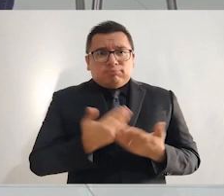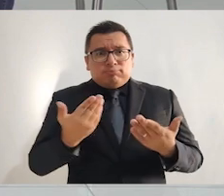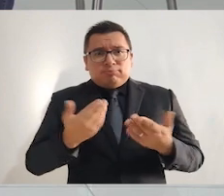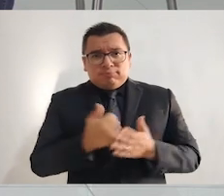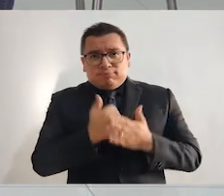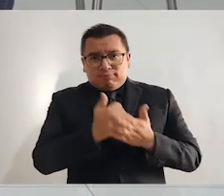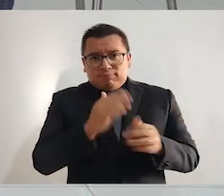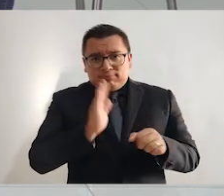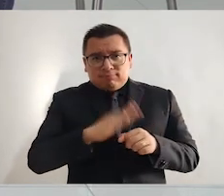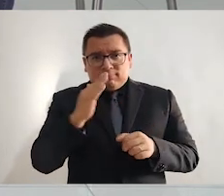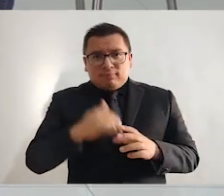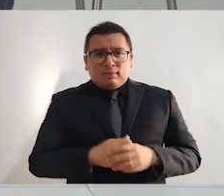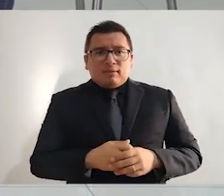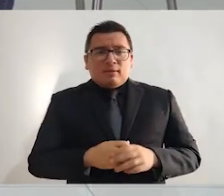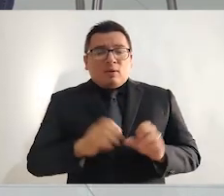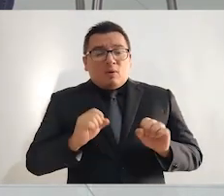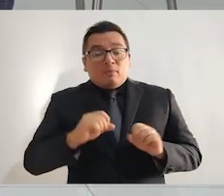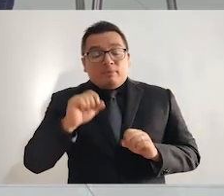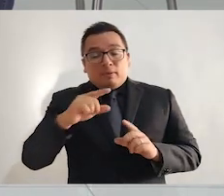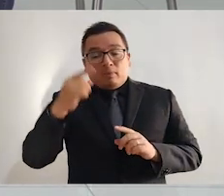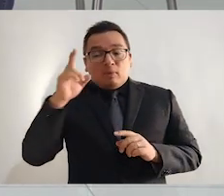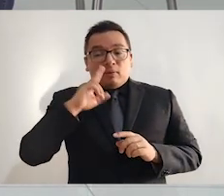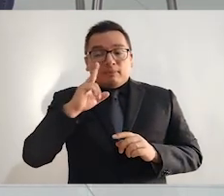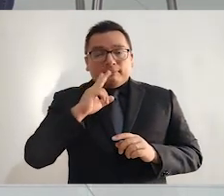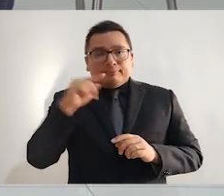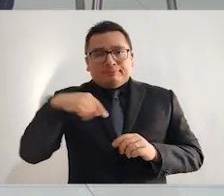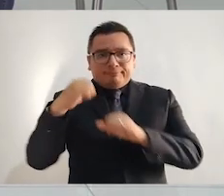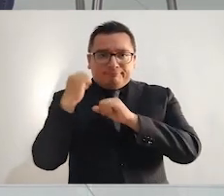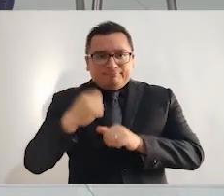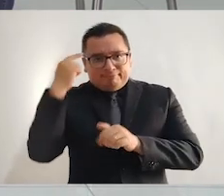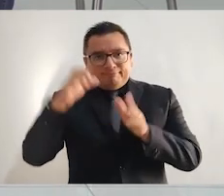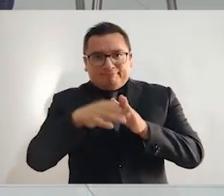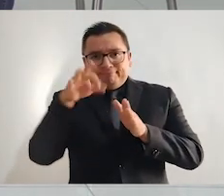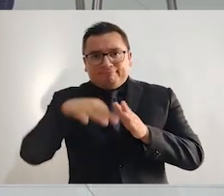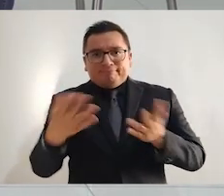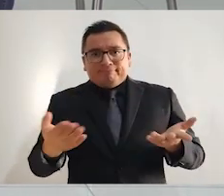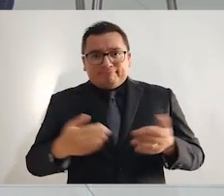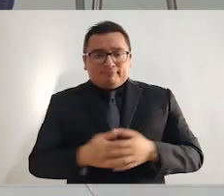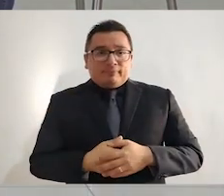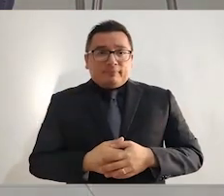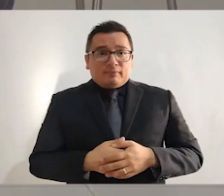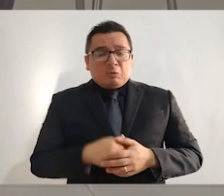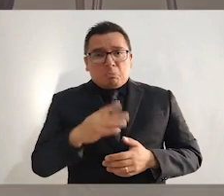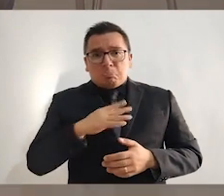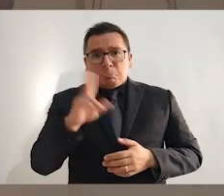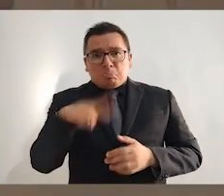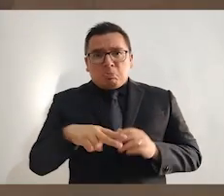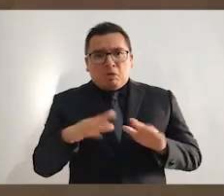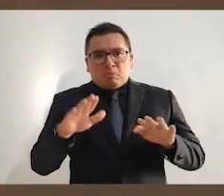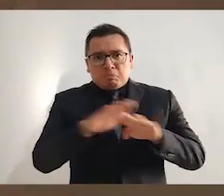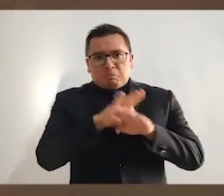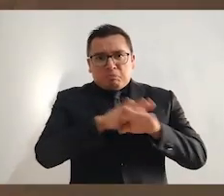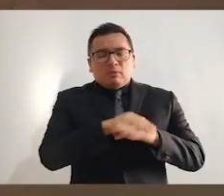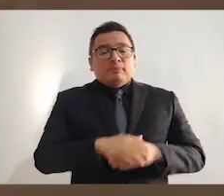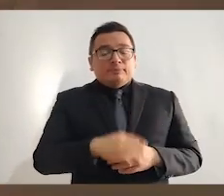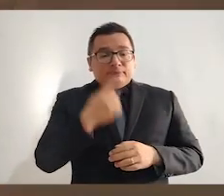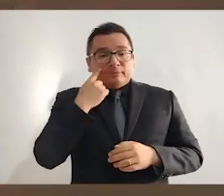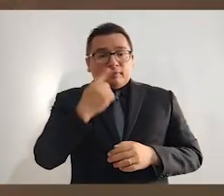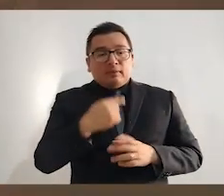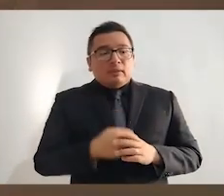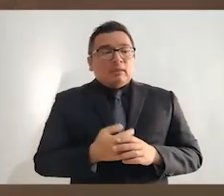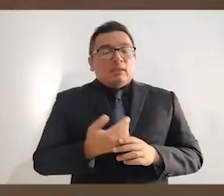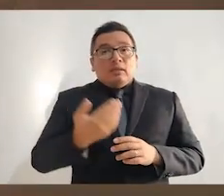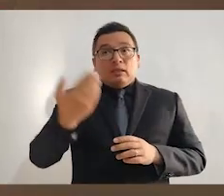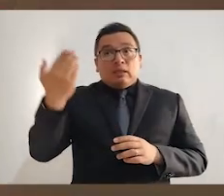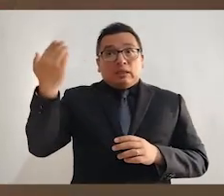que tener como sociedad y desde luego también nosotros como autoridad electoral? Claro que ha habido muchos cambios. Antes yo tenía